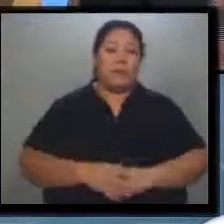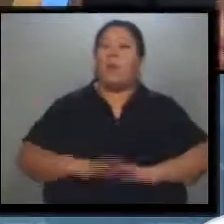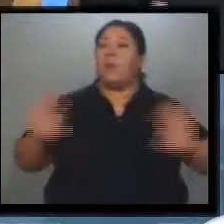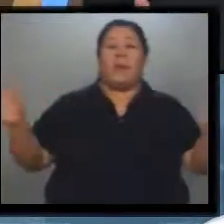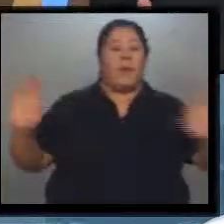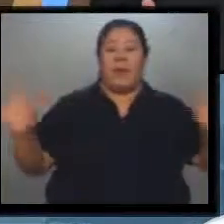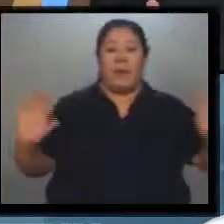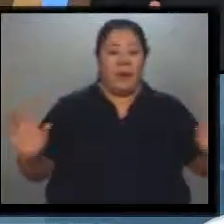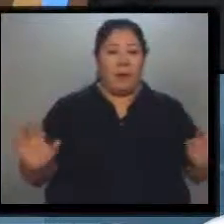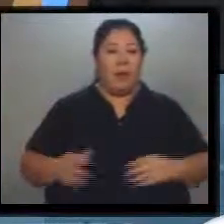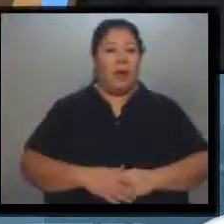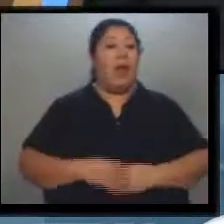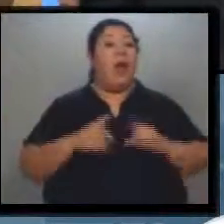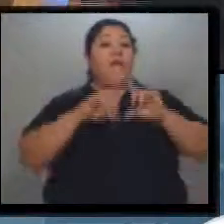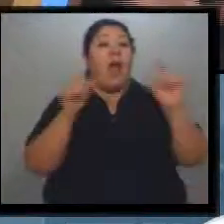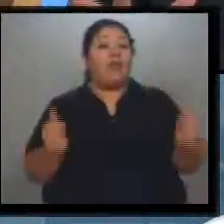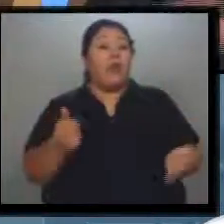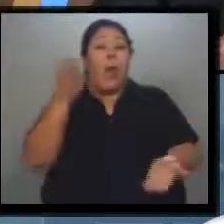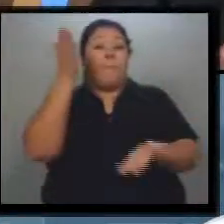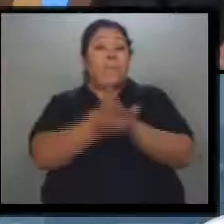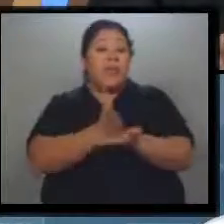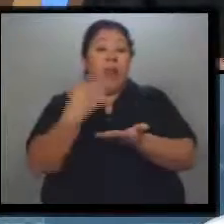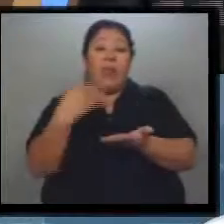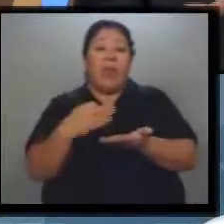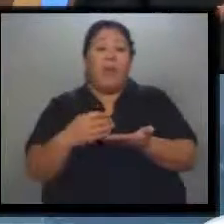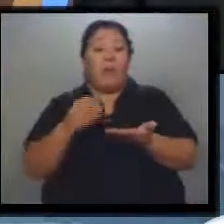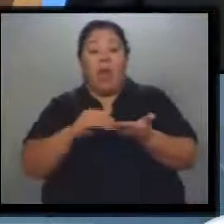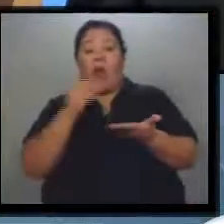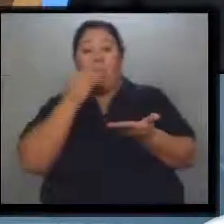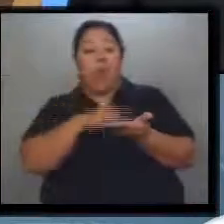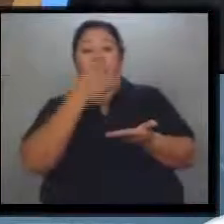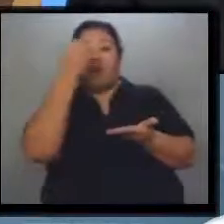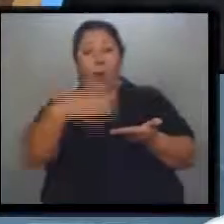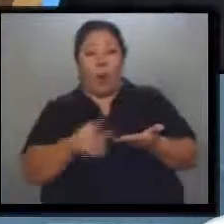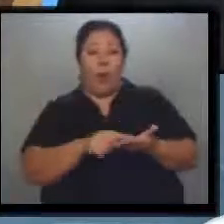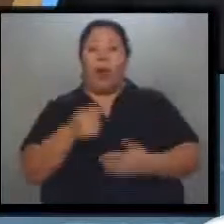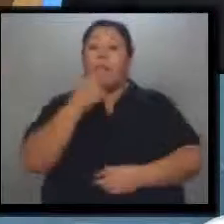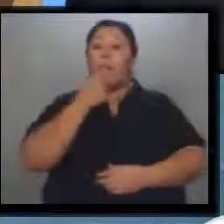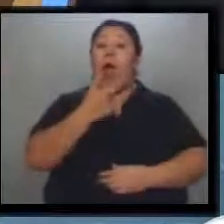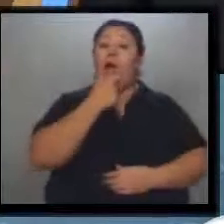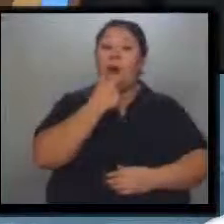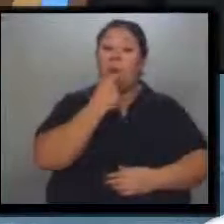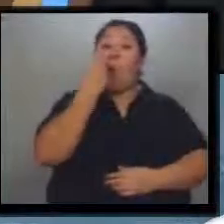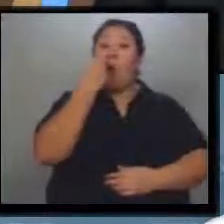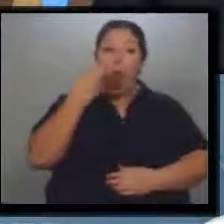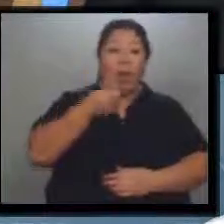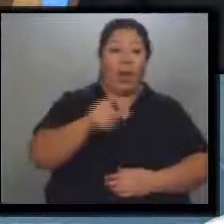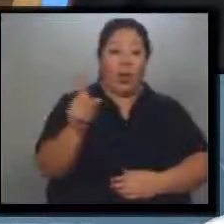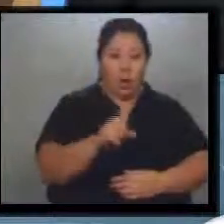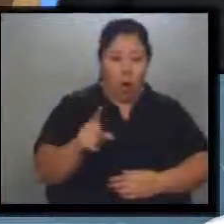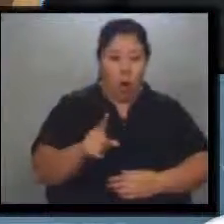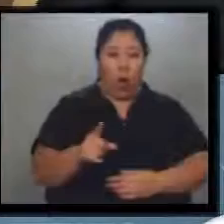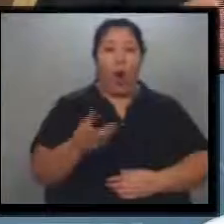Después te la dejan por la mitad de la factura. Sí. Lo importante es los alfajores. No te conviene comprarlos de a uno en el kiosco. Digo, te conviene comprarlos en